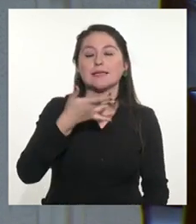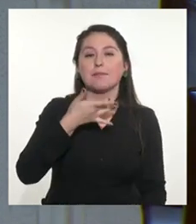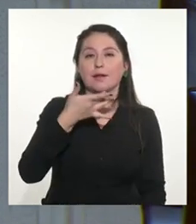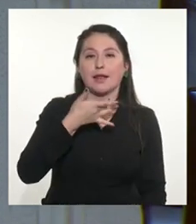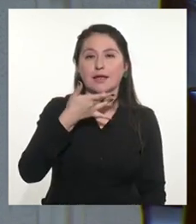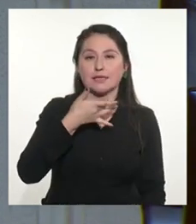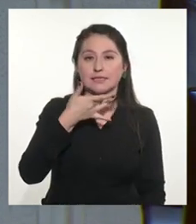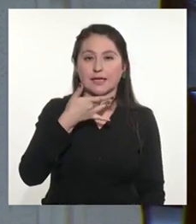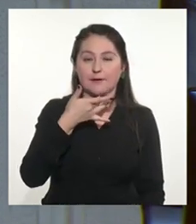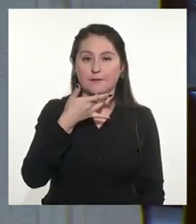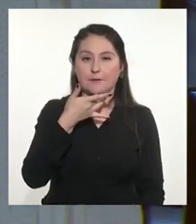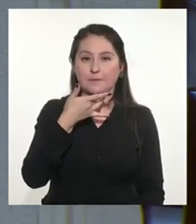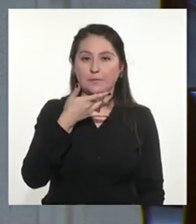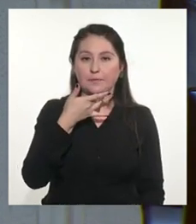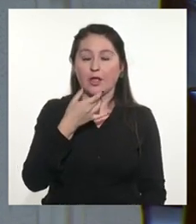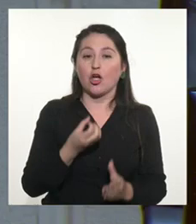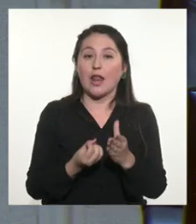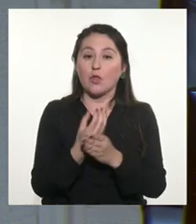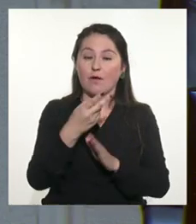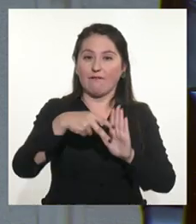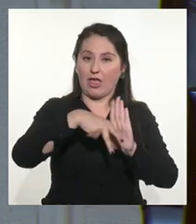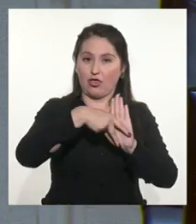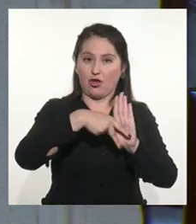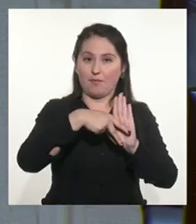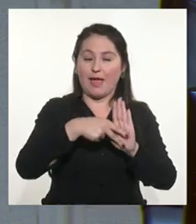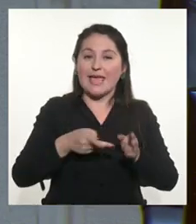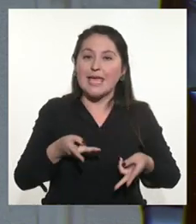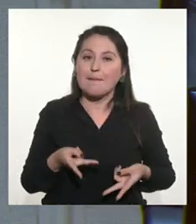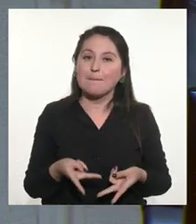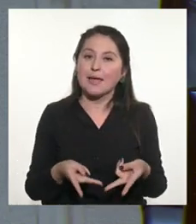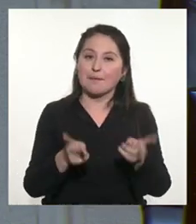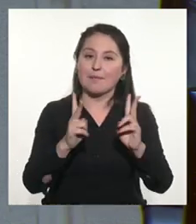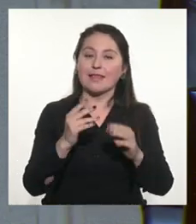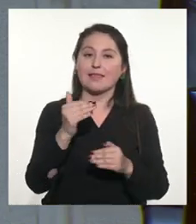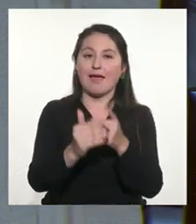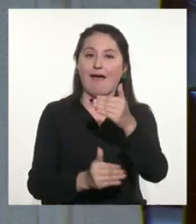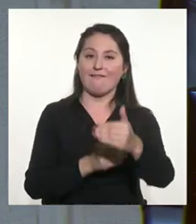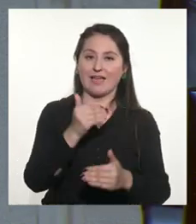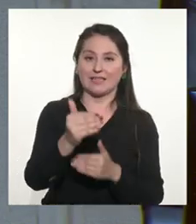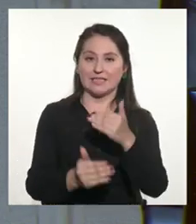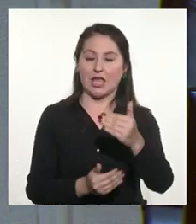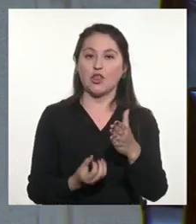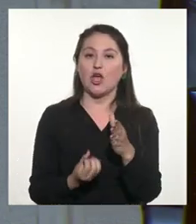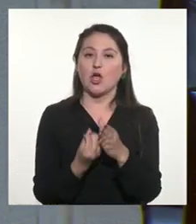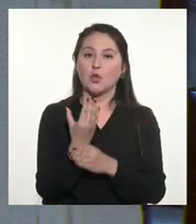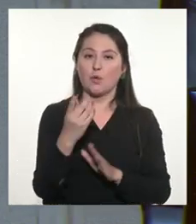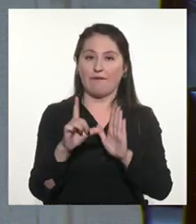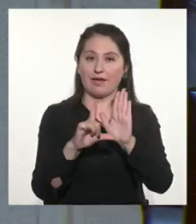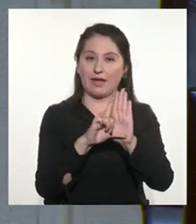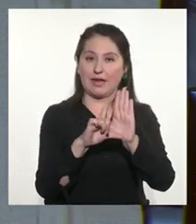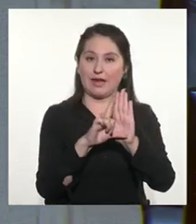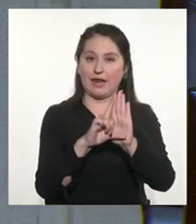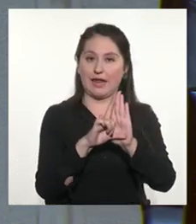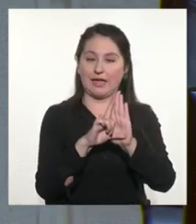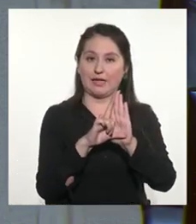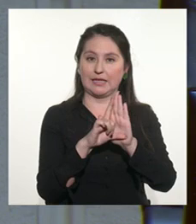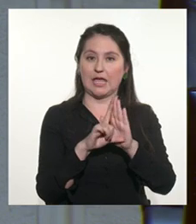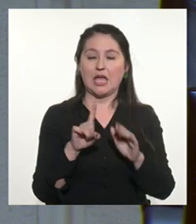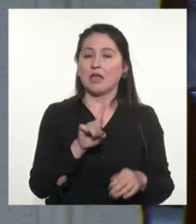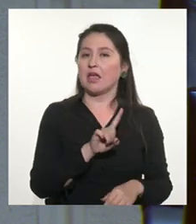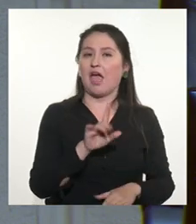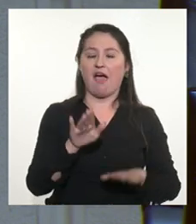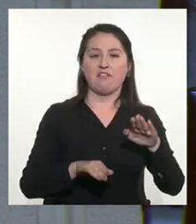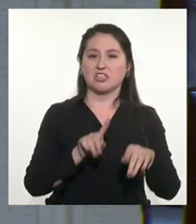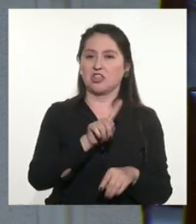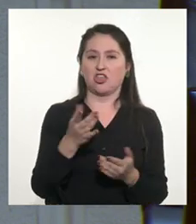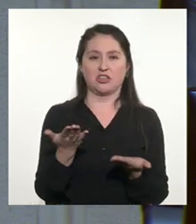el peso de la prueba en la nueva norma y permite ir avanzando en nuevas leyes que no van densificando forma innecesario el